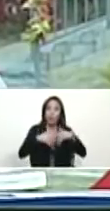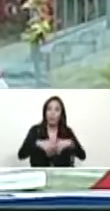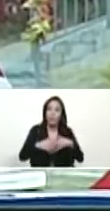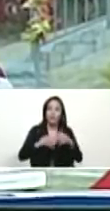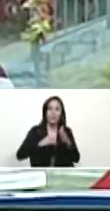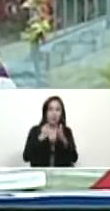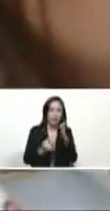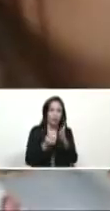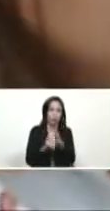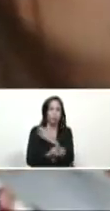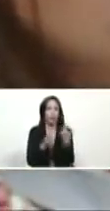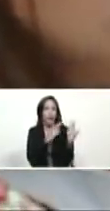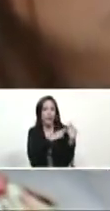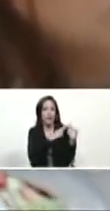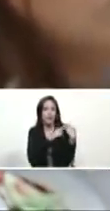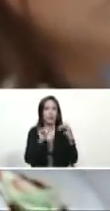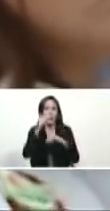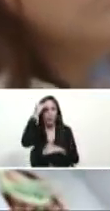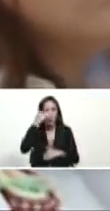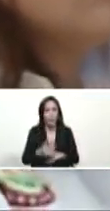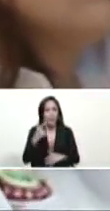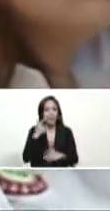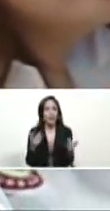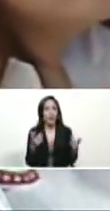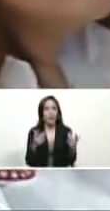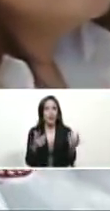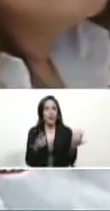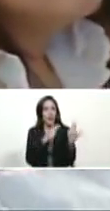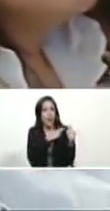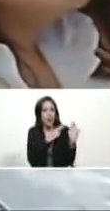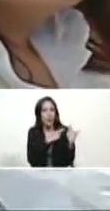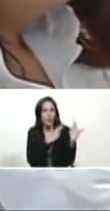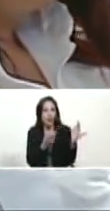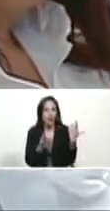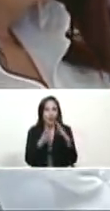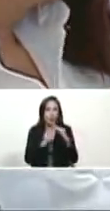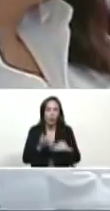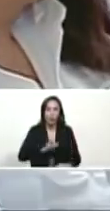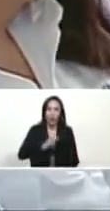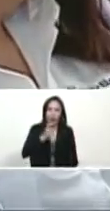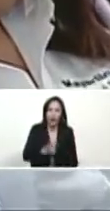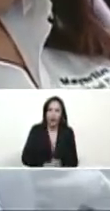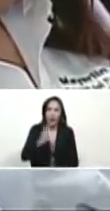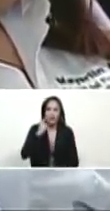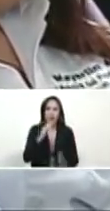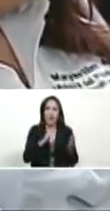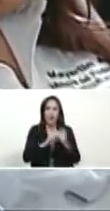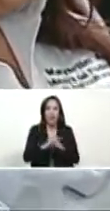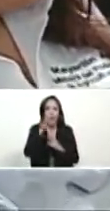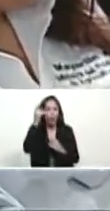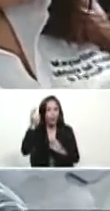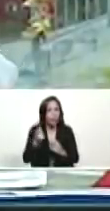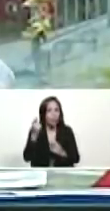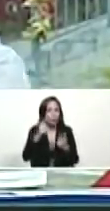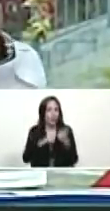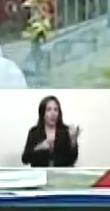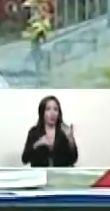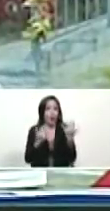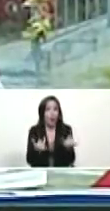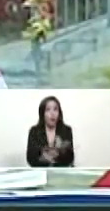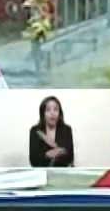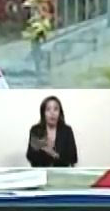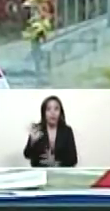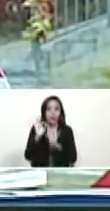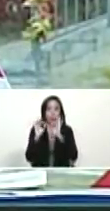institutos, jefes militares, jefes civiles, alcaldes, alcaldesas, concejales y concejalas que están nuevecitos